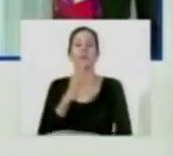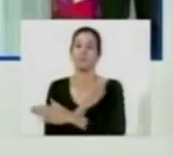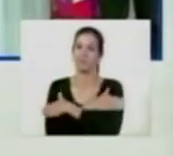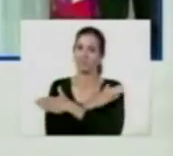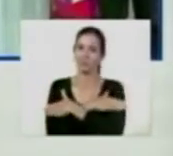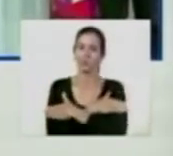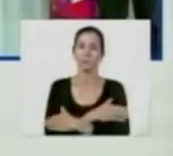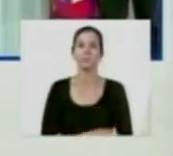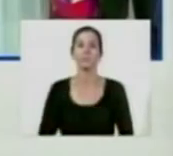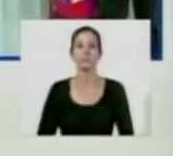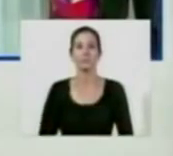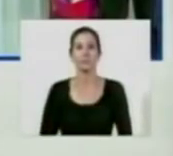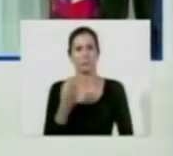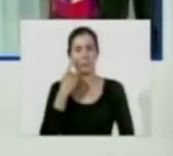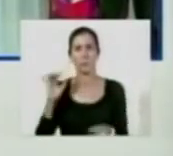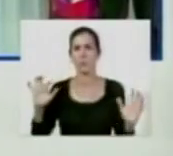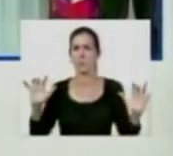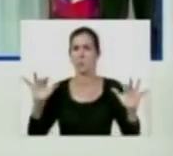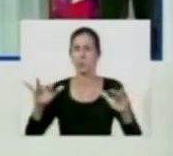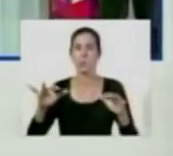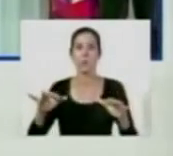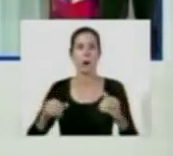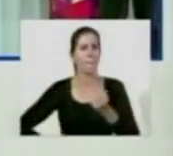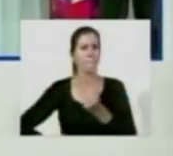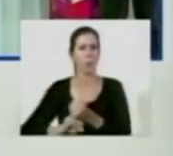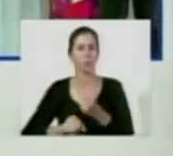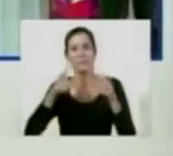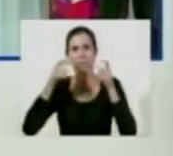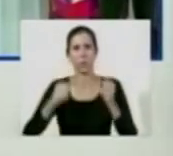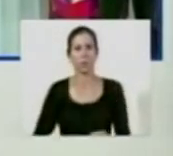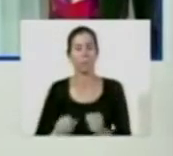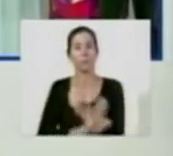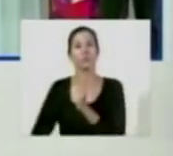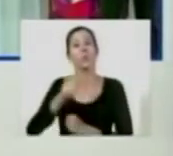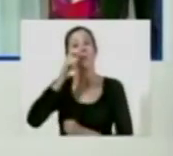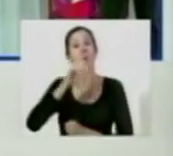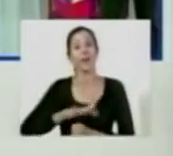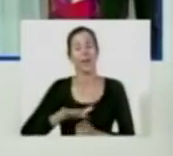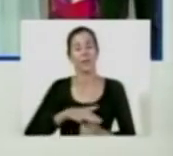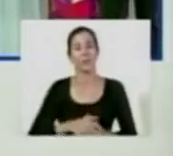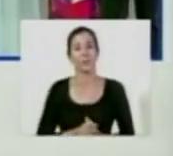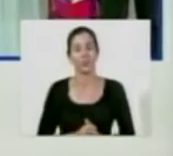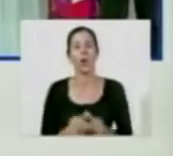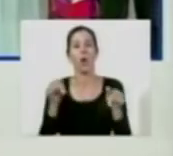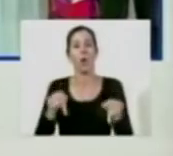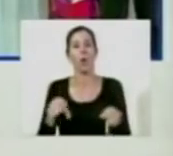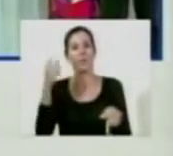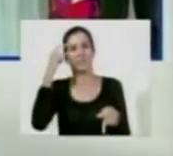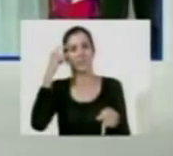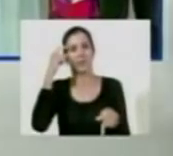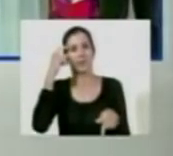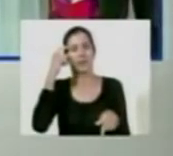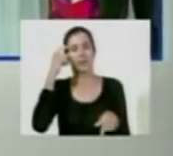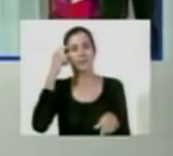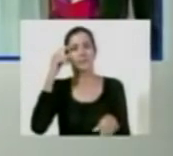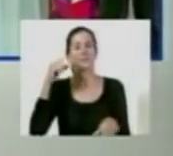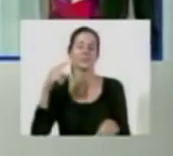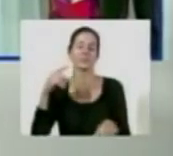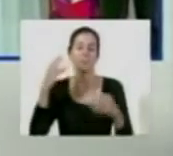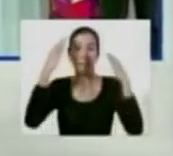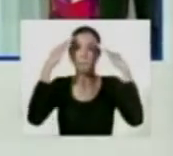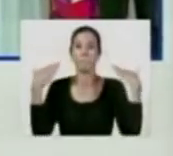por el despliegue de apoyo, de seguridad y de protección del pueblo. Hoy en el día de la Divina Pastora, comandante